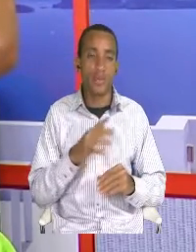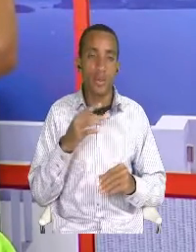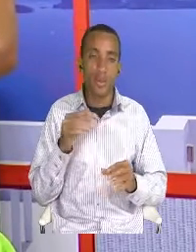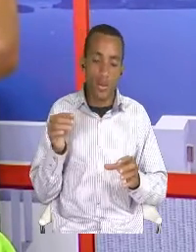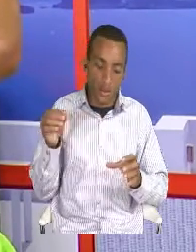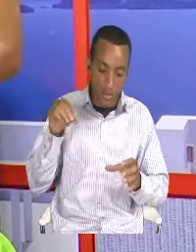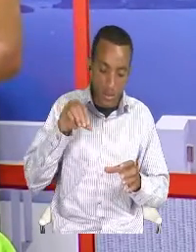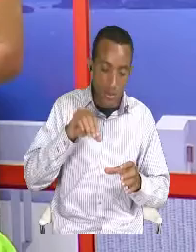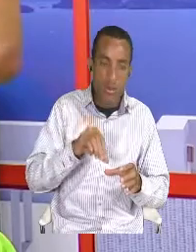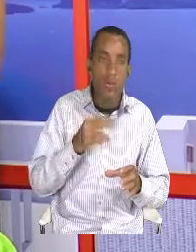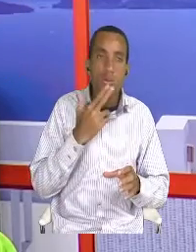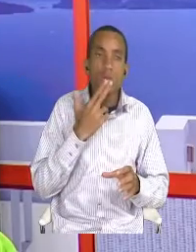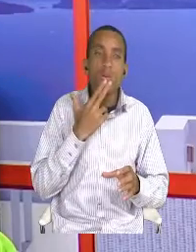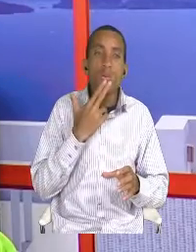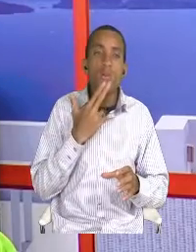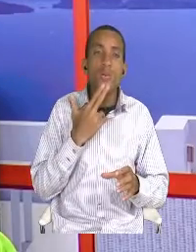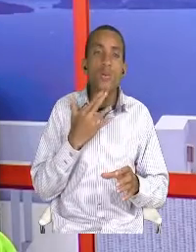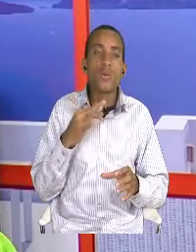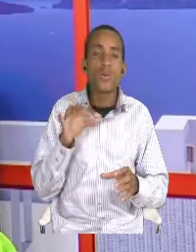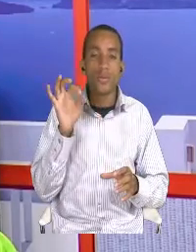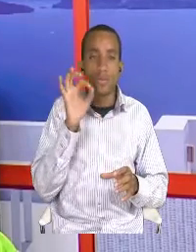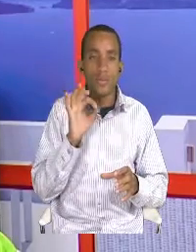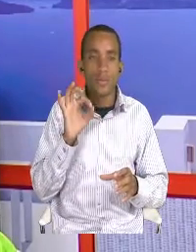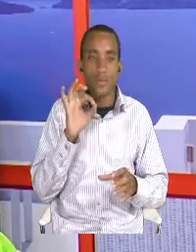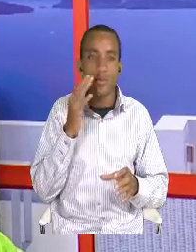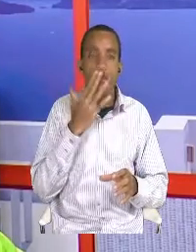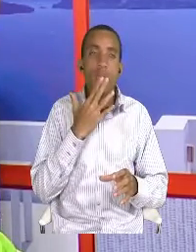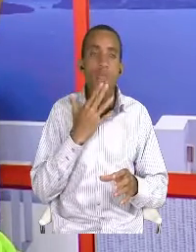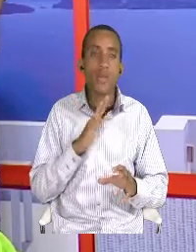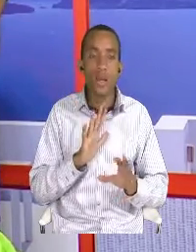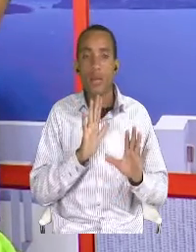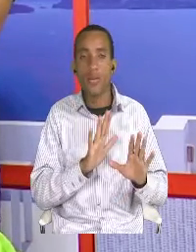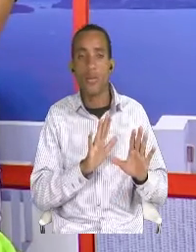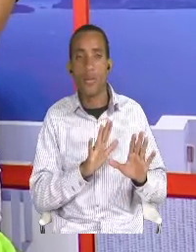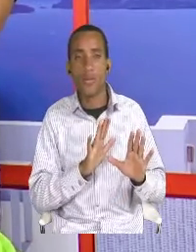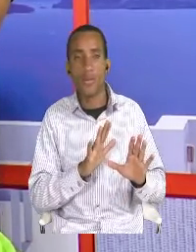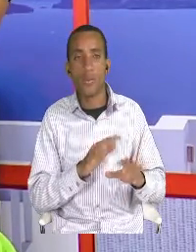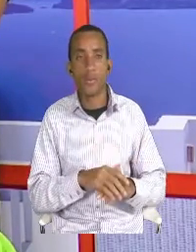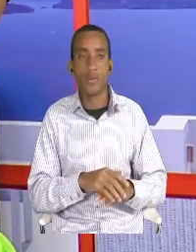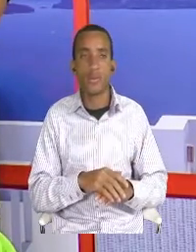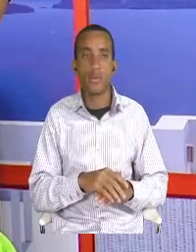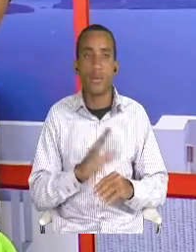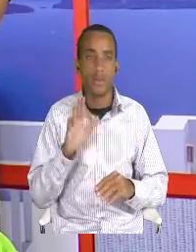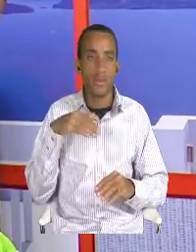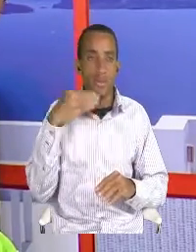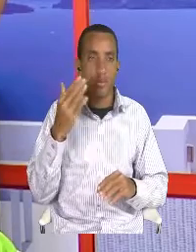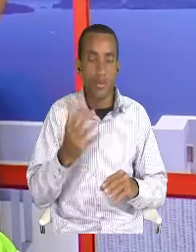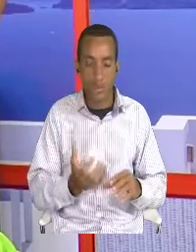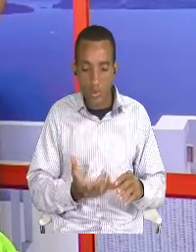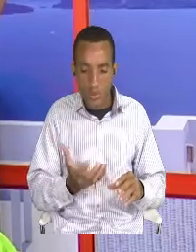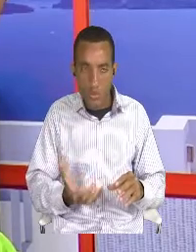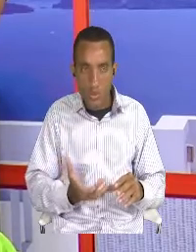miel. Miel natural. ¿Y hay que dejarla algún tiempo en alguna parte, no, para que espese? O... No. Después de que la hierves un